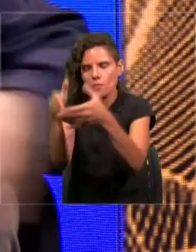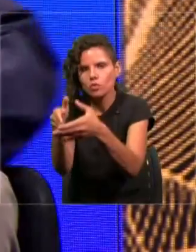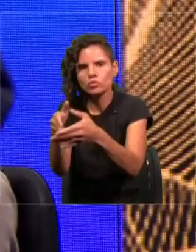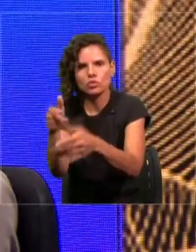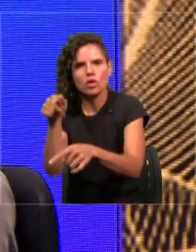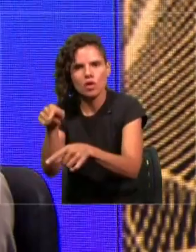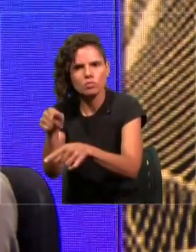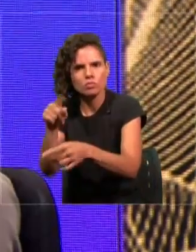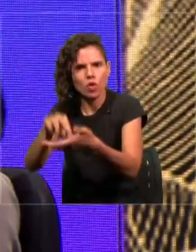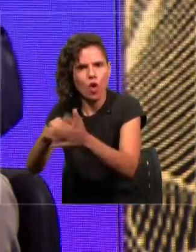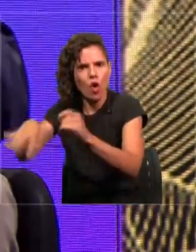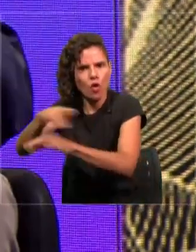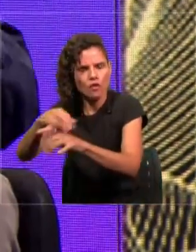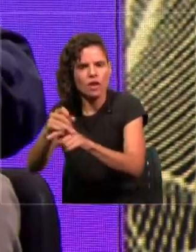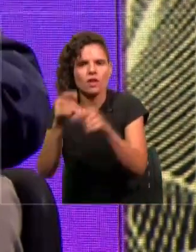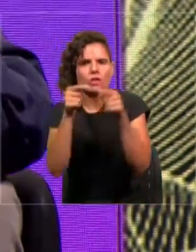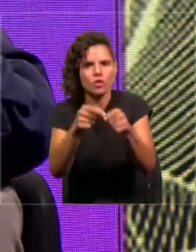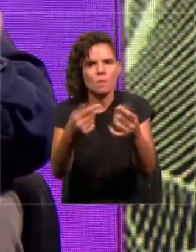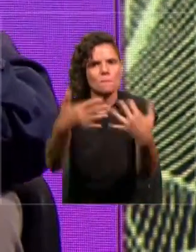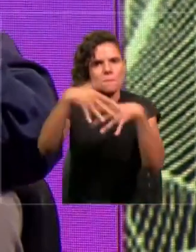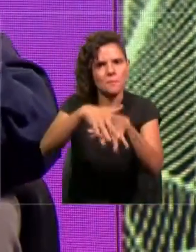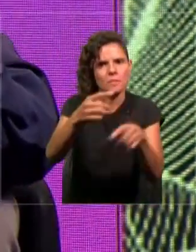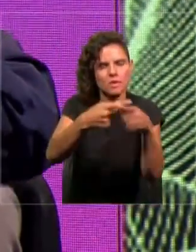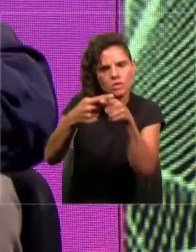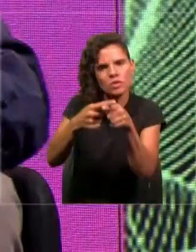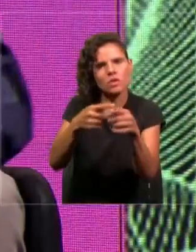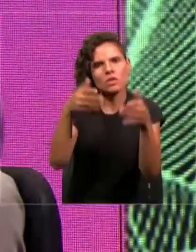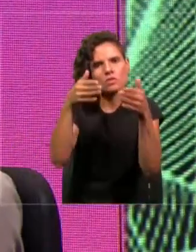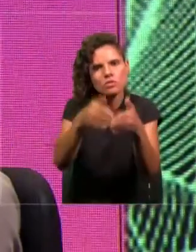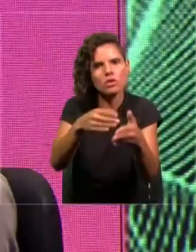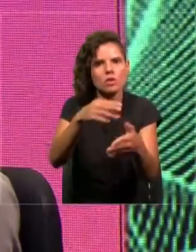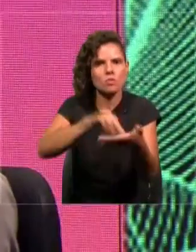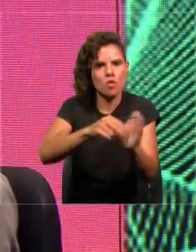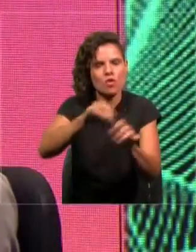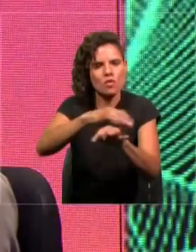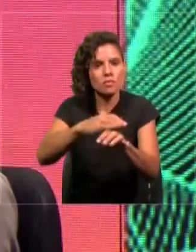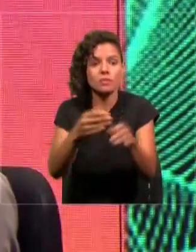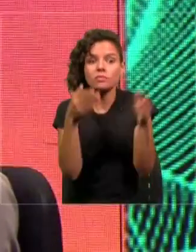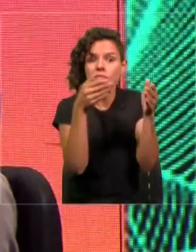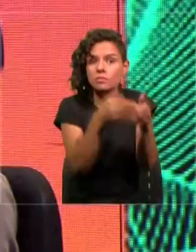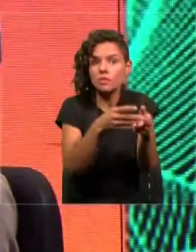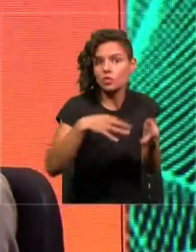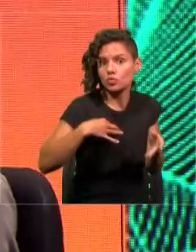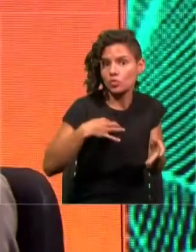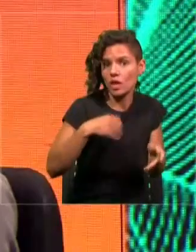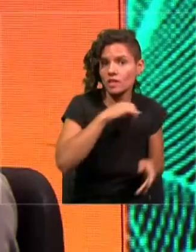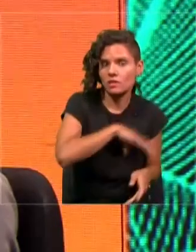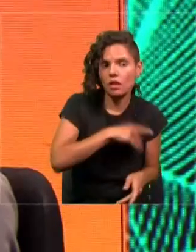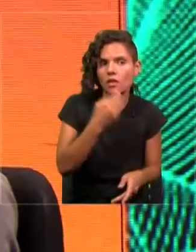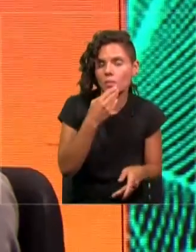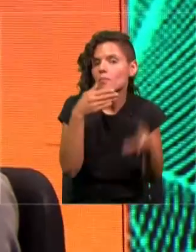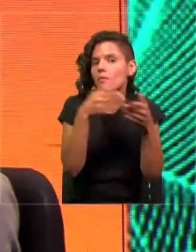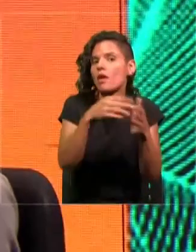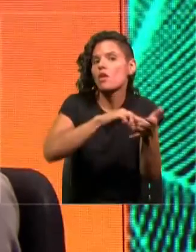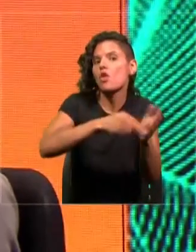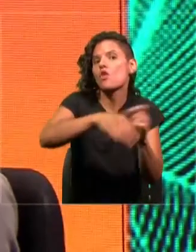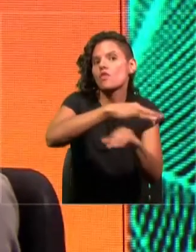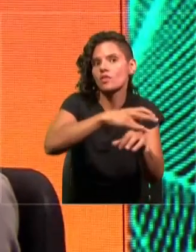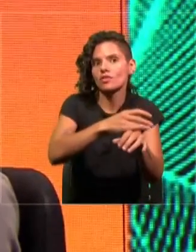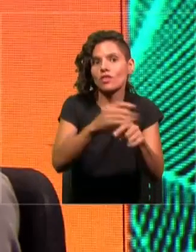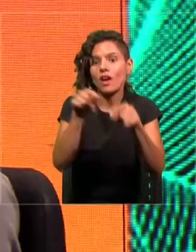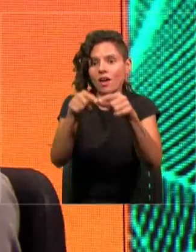mestizo es otro de ellos, la ciudadanía chilena es otro de ellos, y que dentro de eso hay conflictos